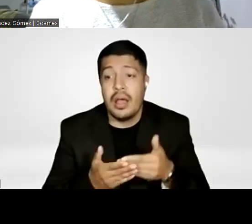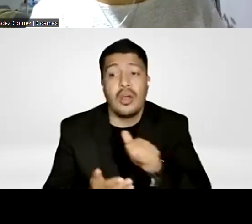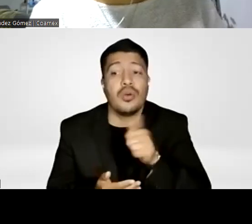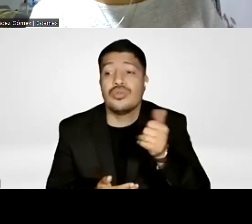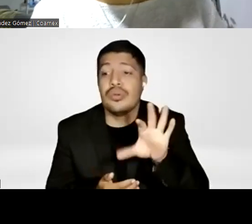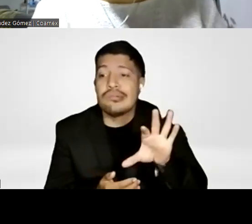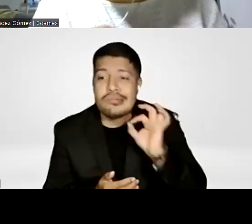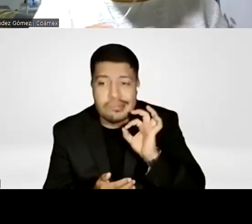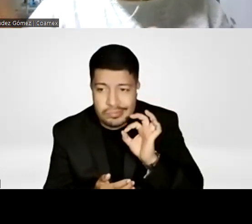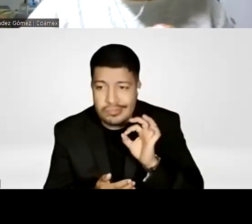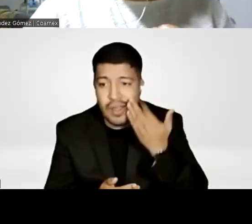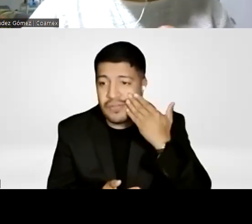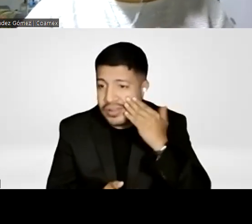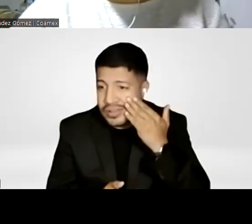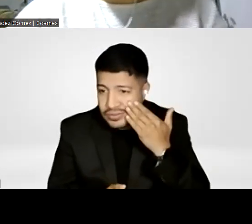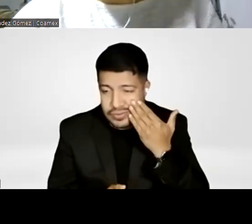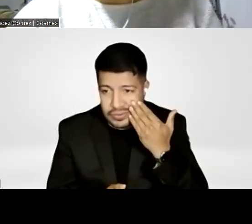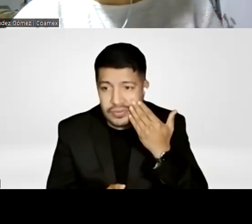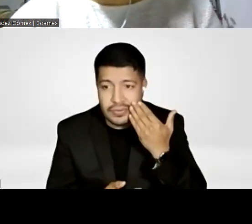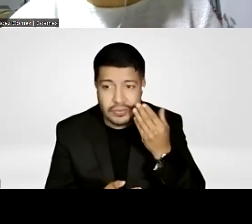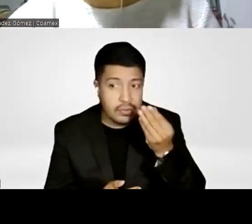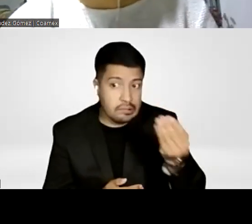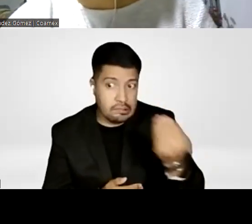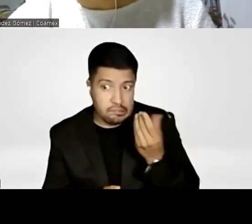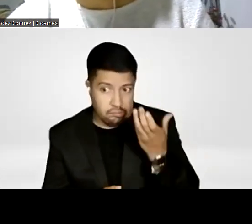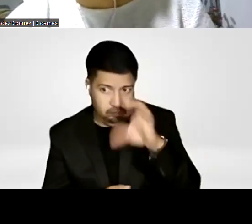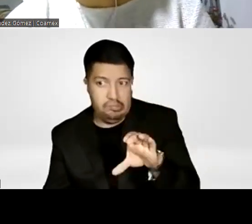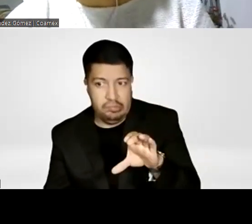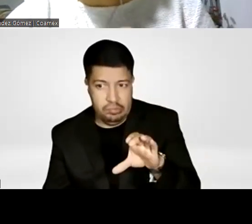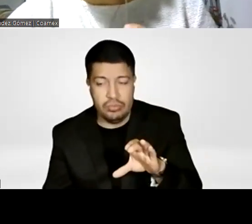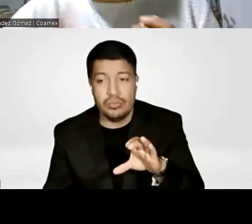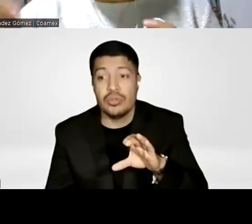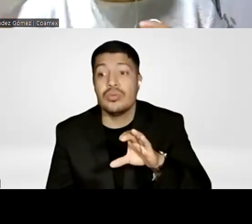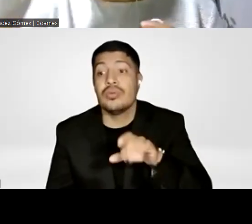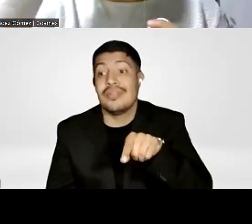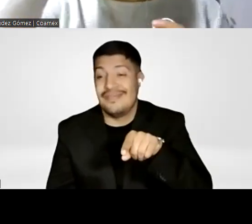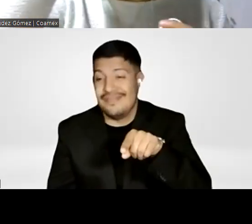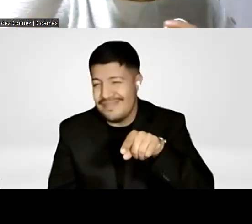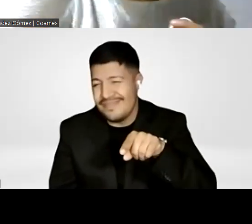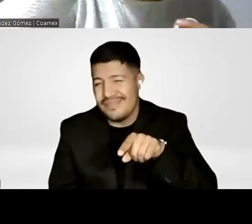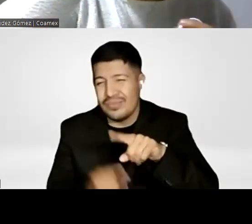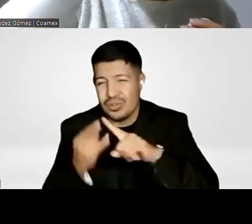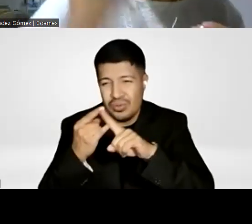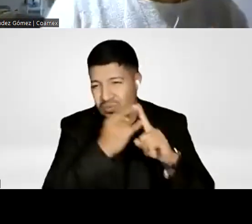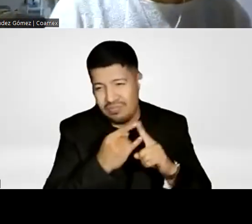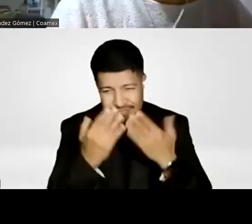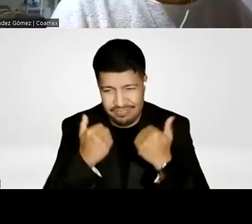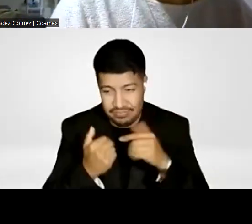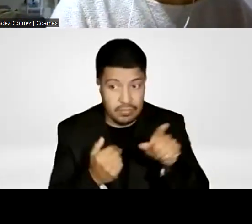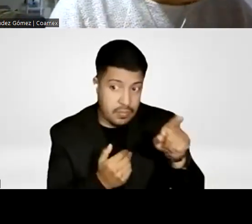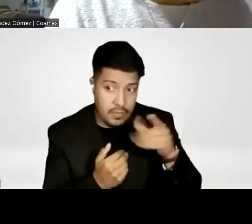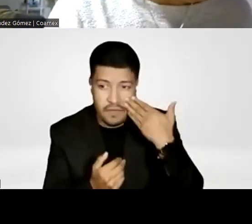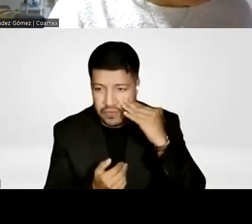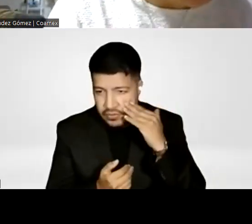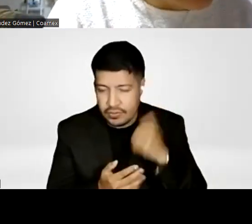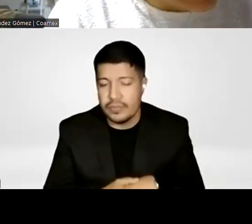que nos presentan en Facebook, ya que esa pregunta no está por acá por Zoom, y les paso después otra pregunta de aquí del chat.